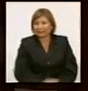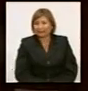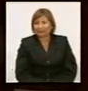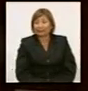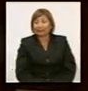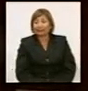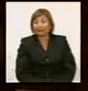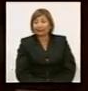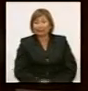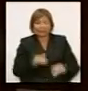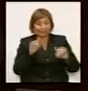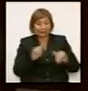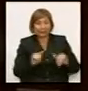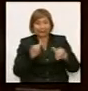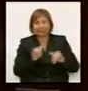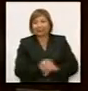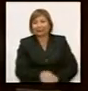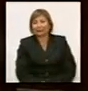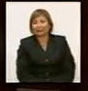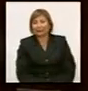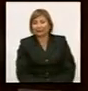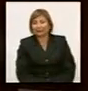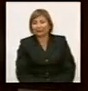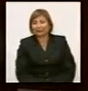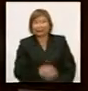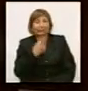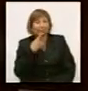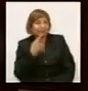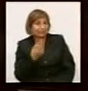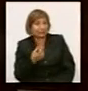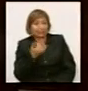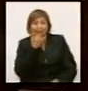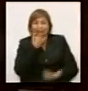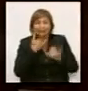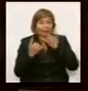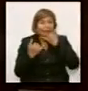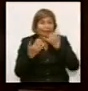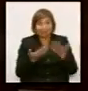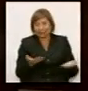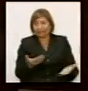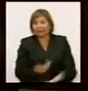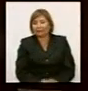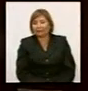Y nos quedamos ahí y les dijimos, miren, ha ocurrido esto.